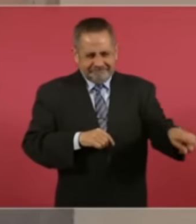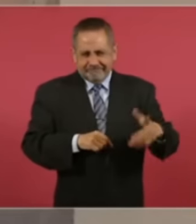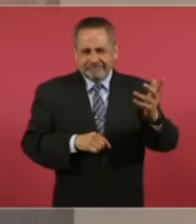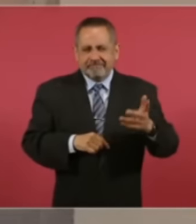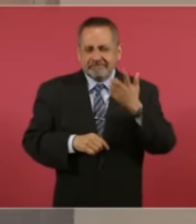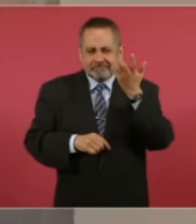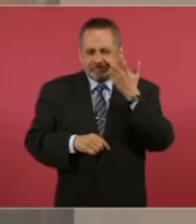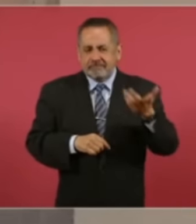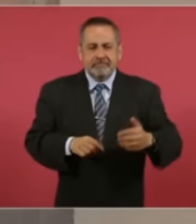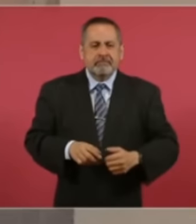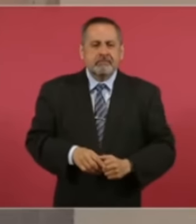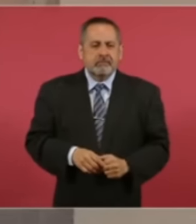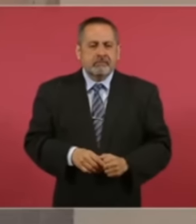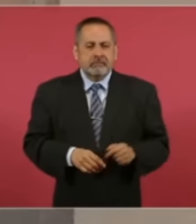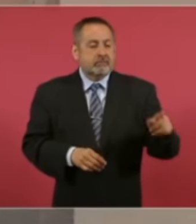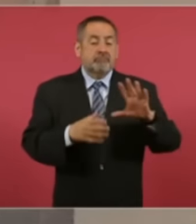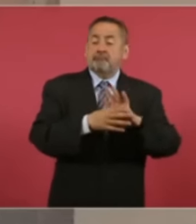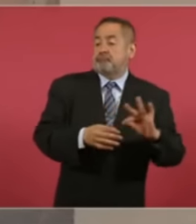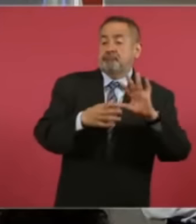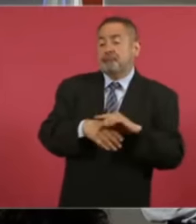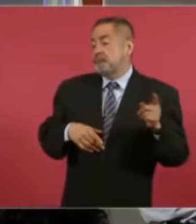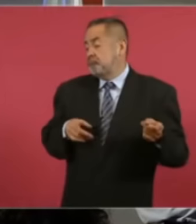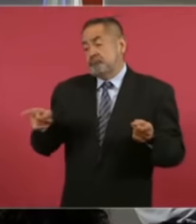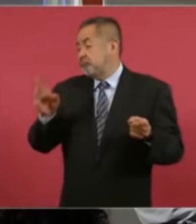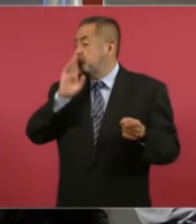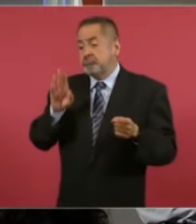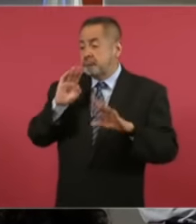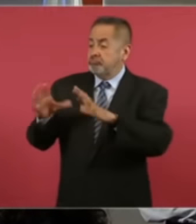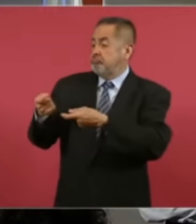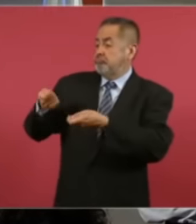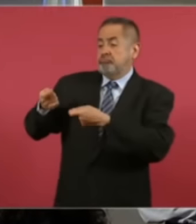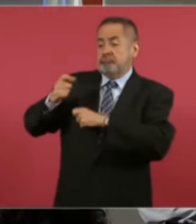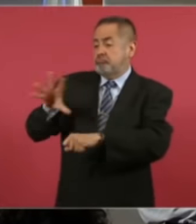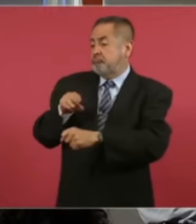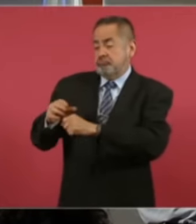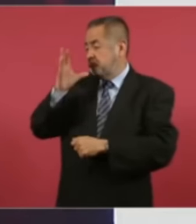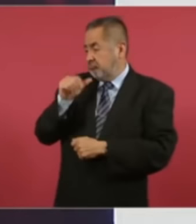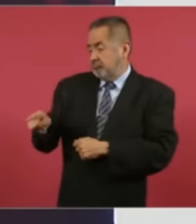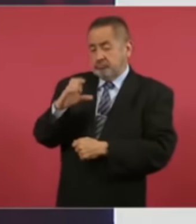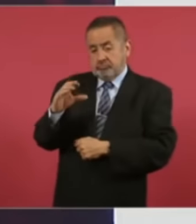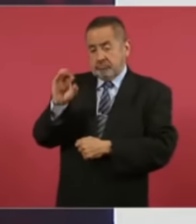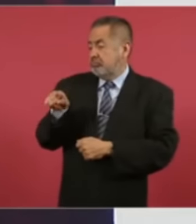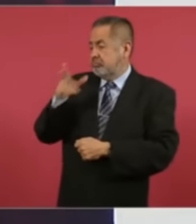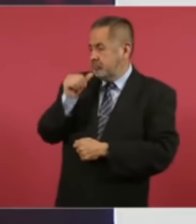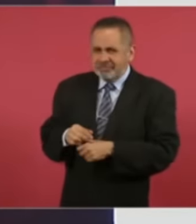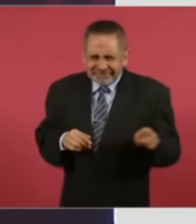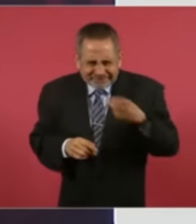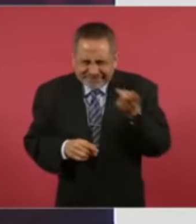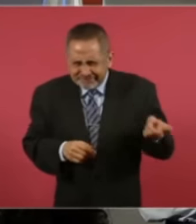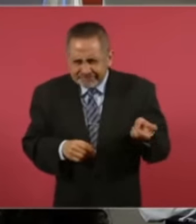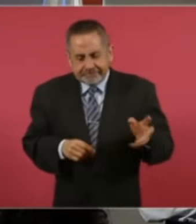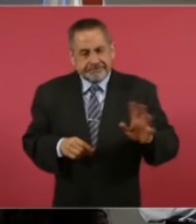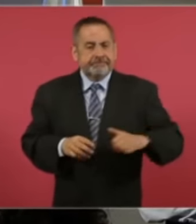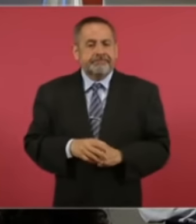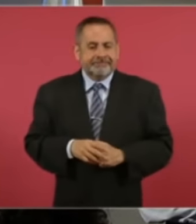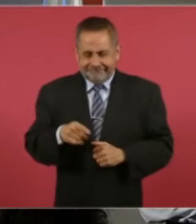esgrimir de que es un monopolio la Comisión Federal de Electricidad,